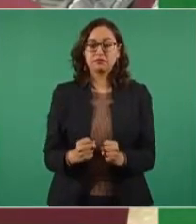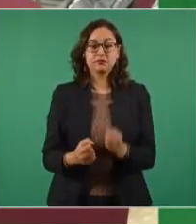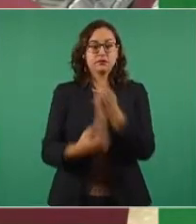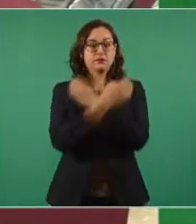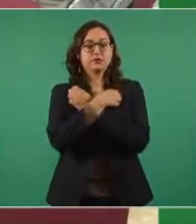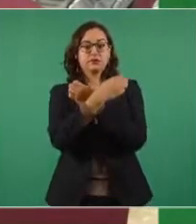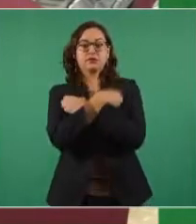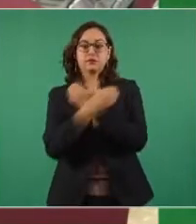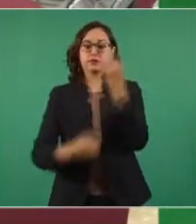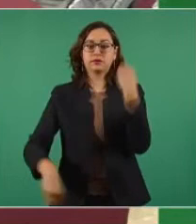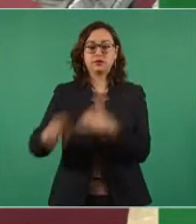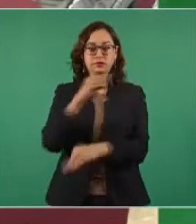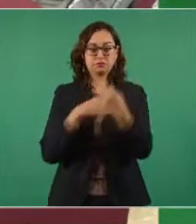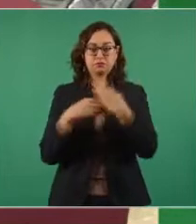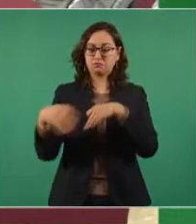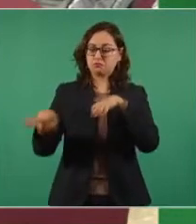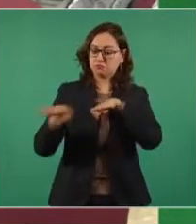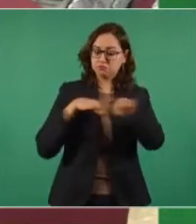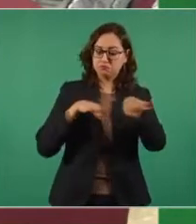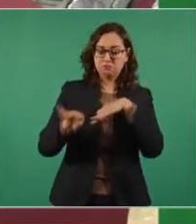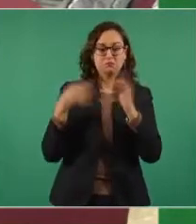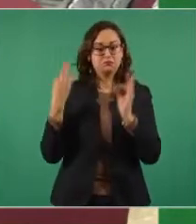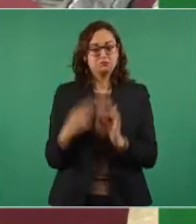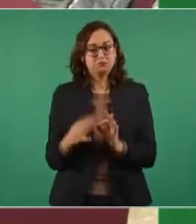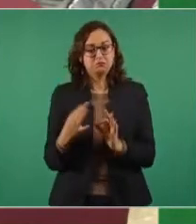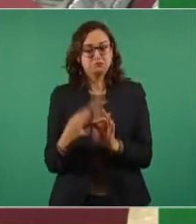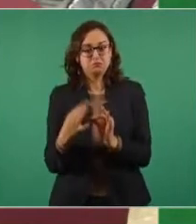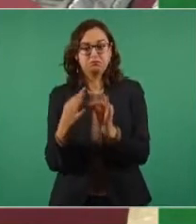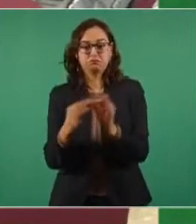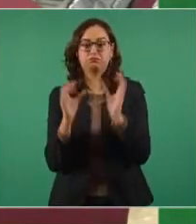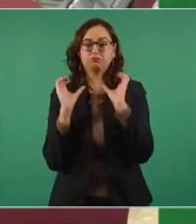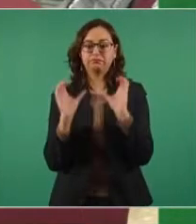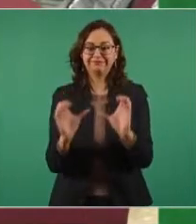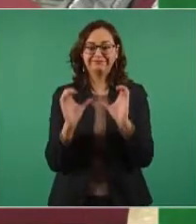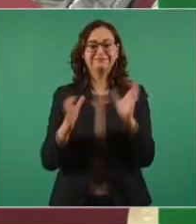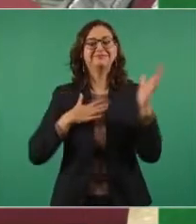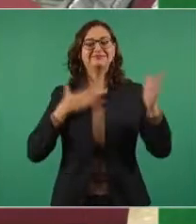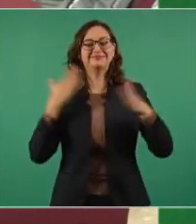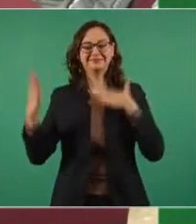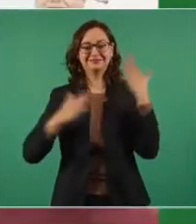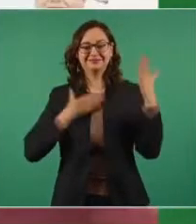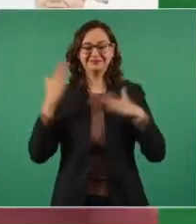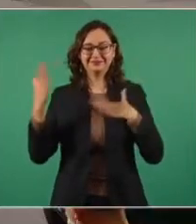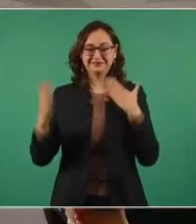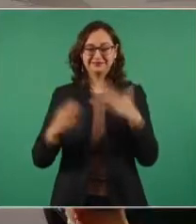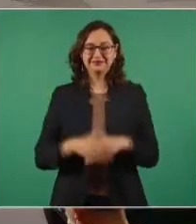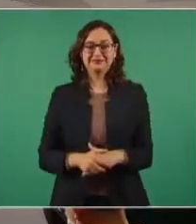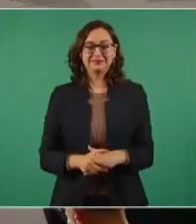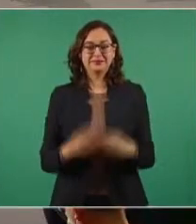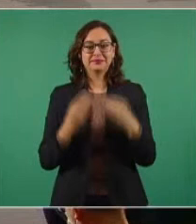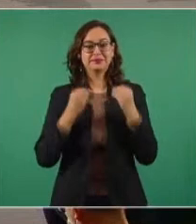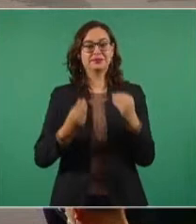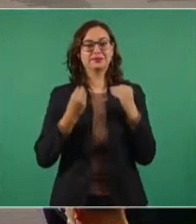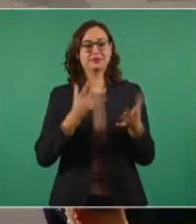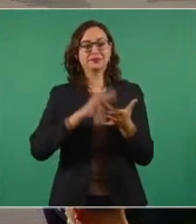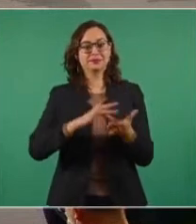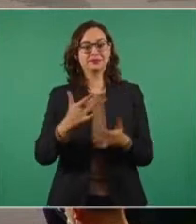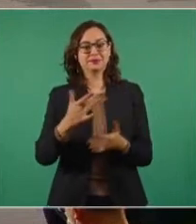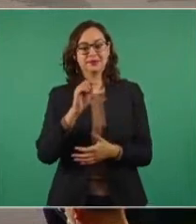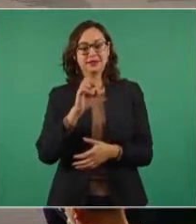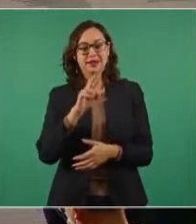esté trabajando con esmero con cuidado y con alegría gracias terelu pérez gracias